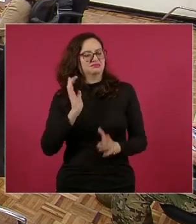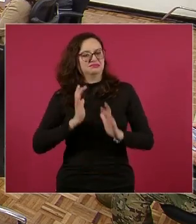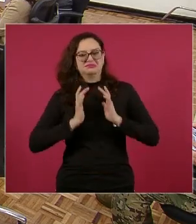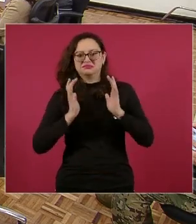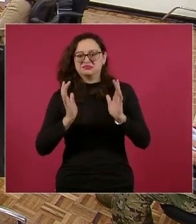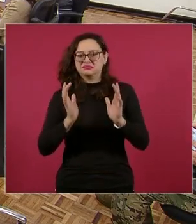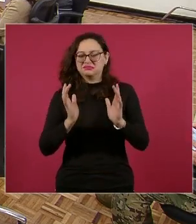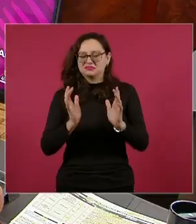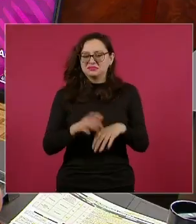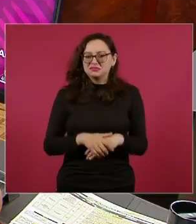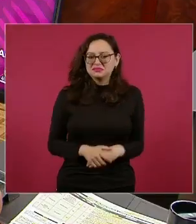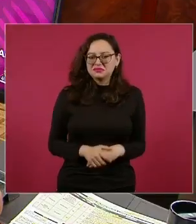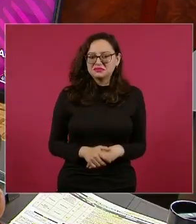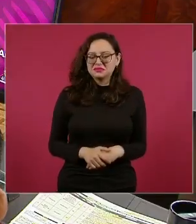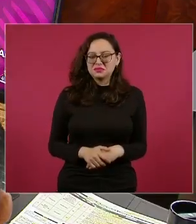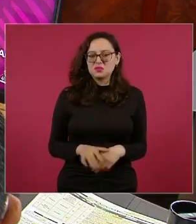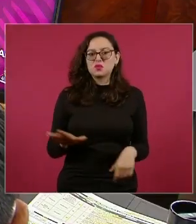es,